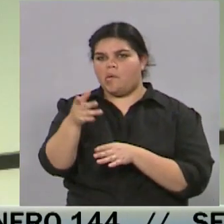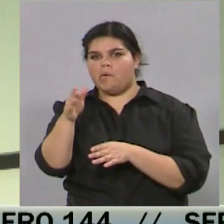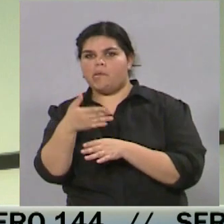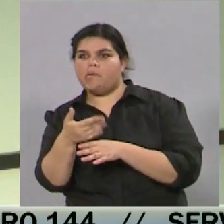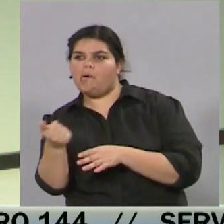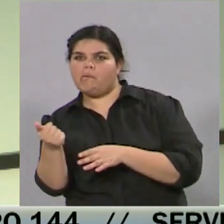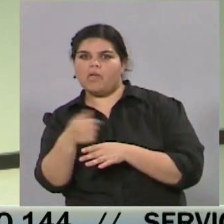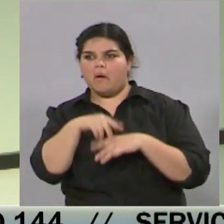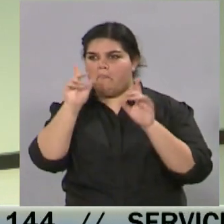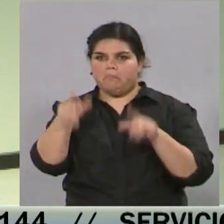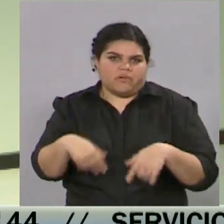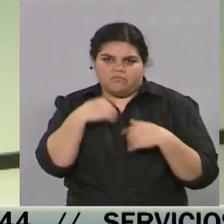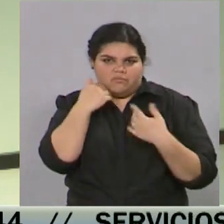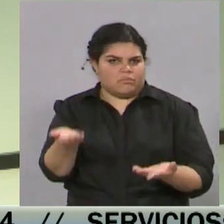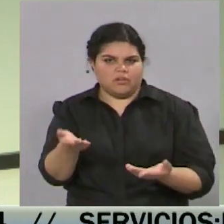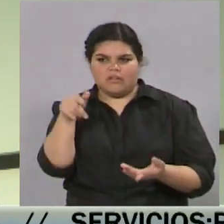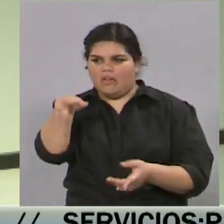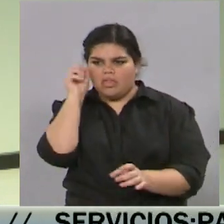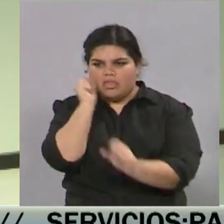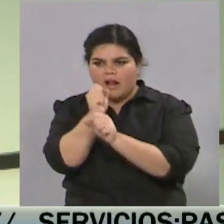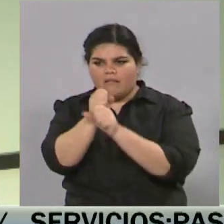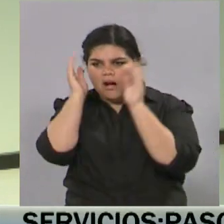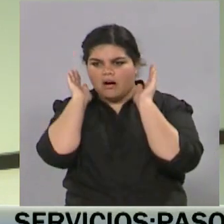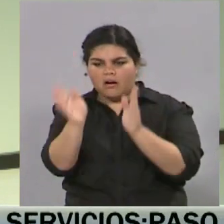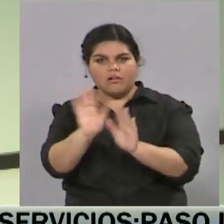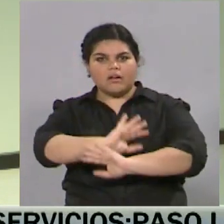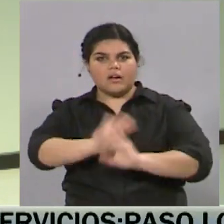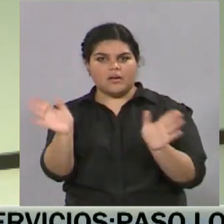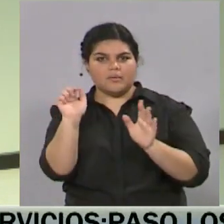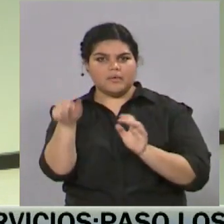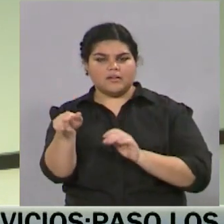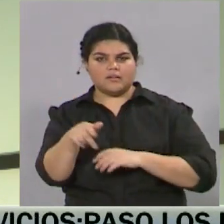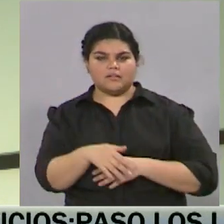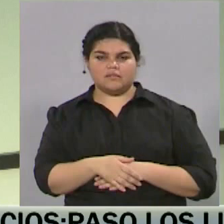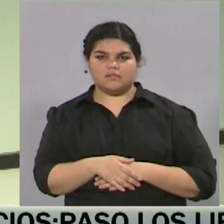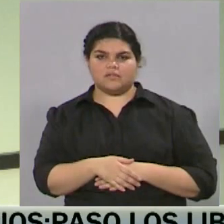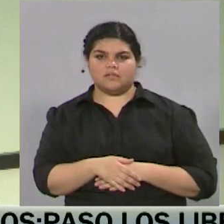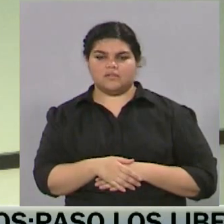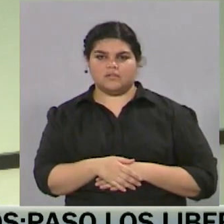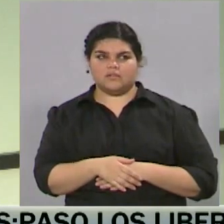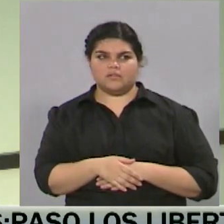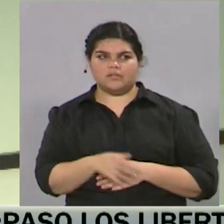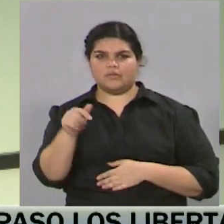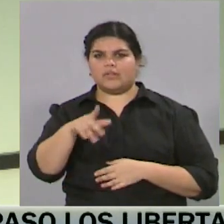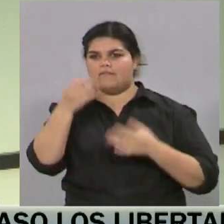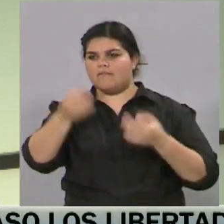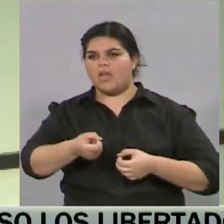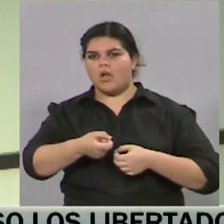ver, yo lo tomo porque la fuerza obrera me sirve al emprendimiento productivo. Entonces, poner un cupo es